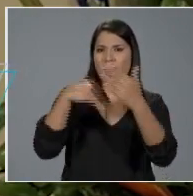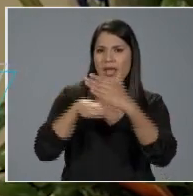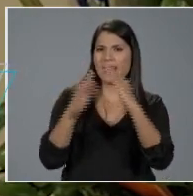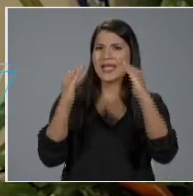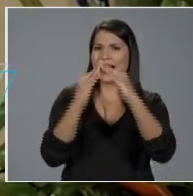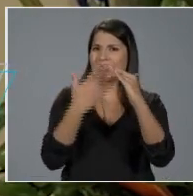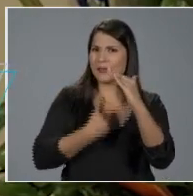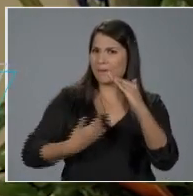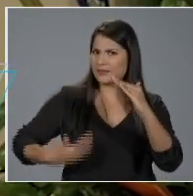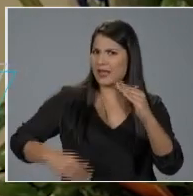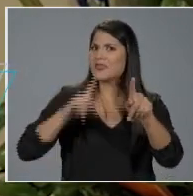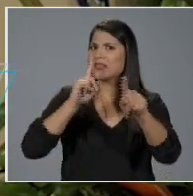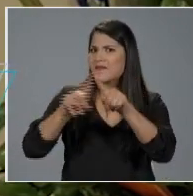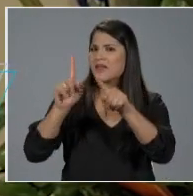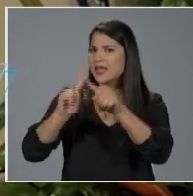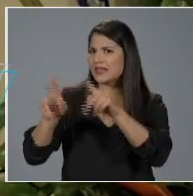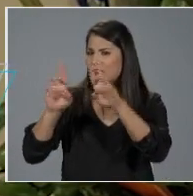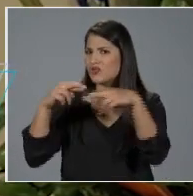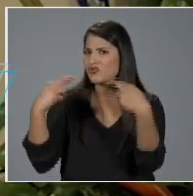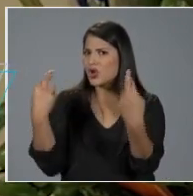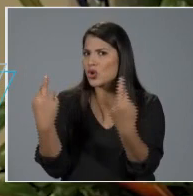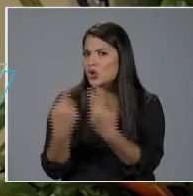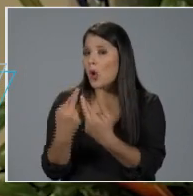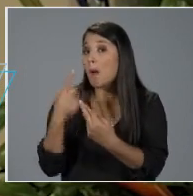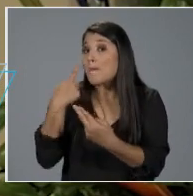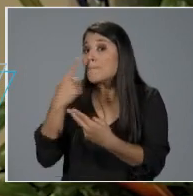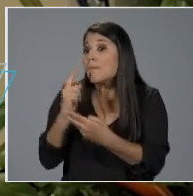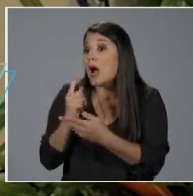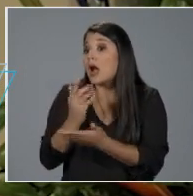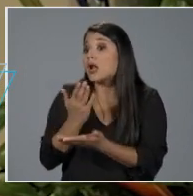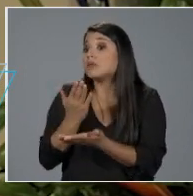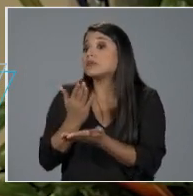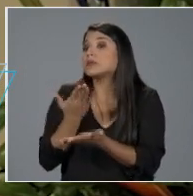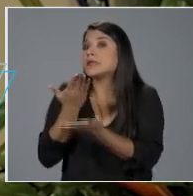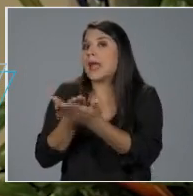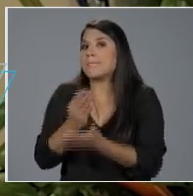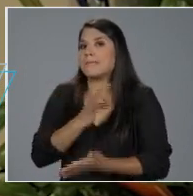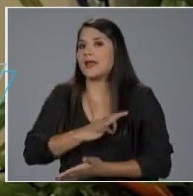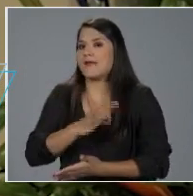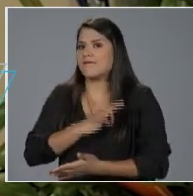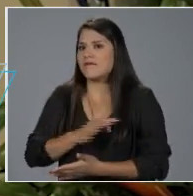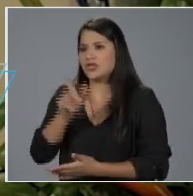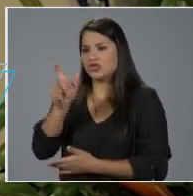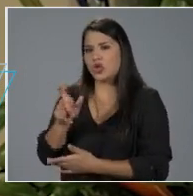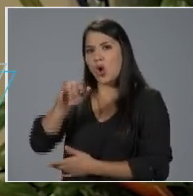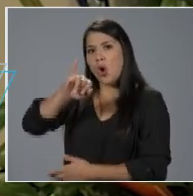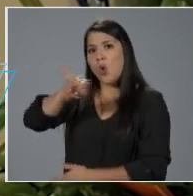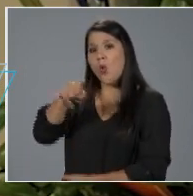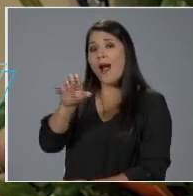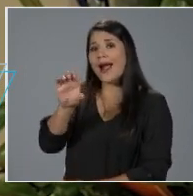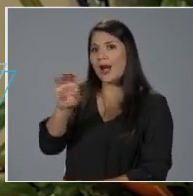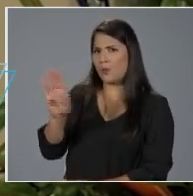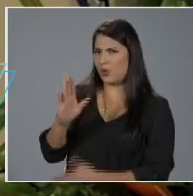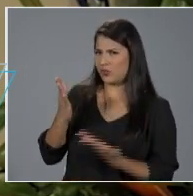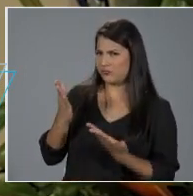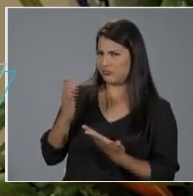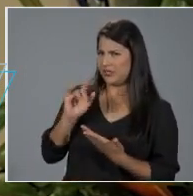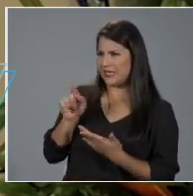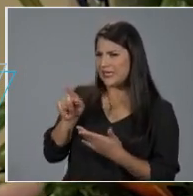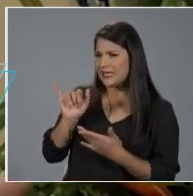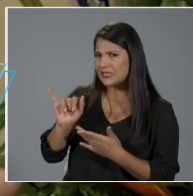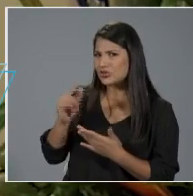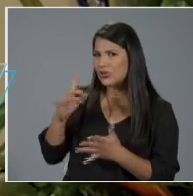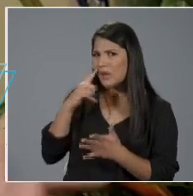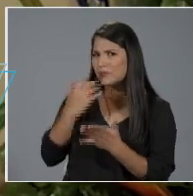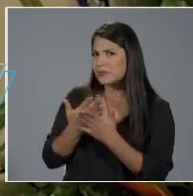Presidencial variadas a favor de los intereses del señor Bolaños. Eso quedó comprobado, no es un invento. Entonces él